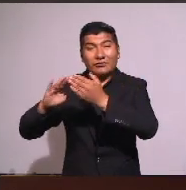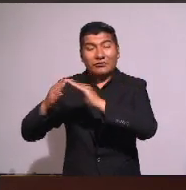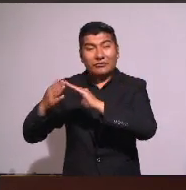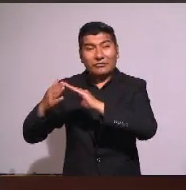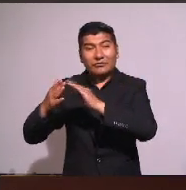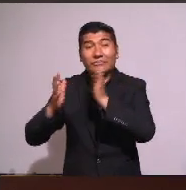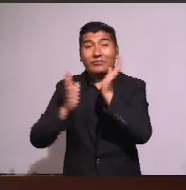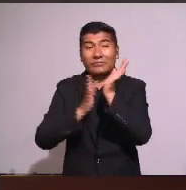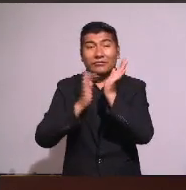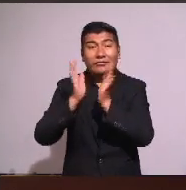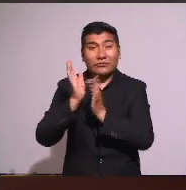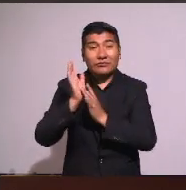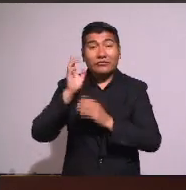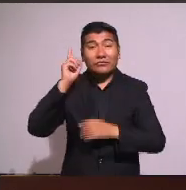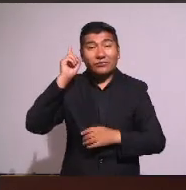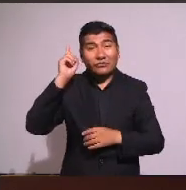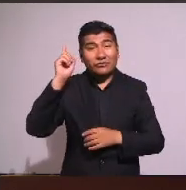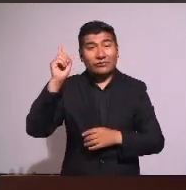Jesús,